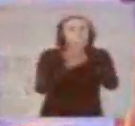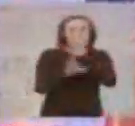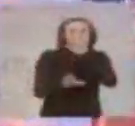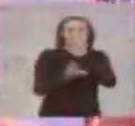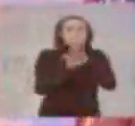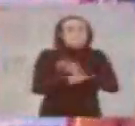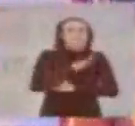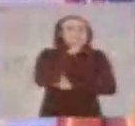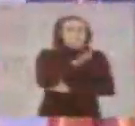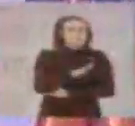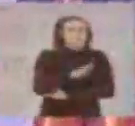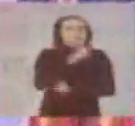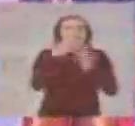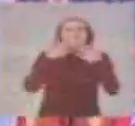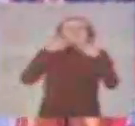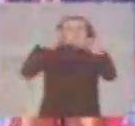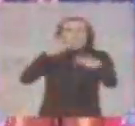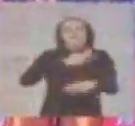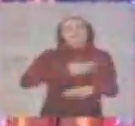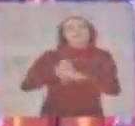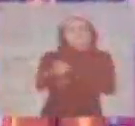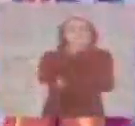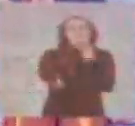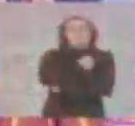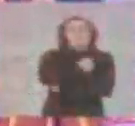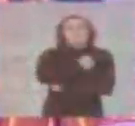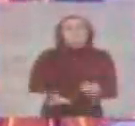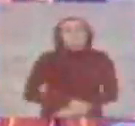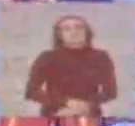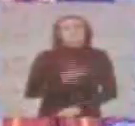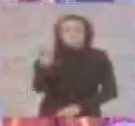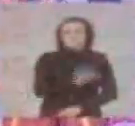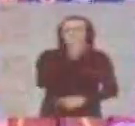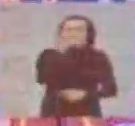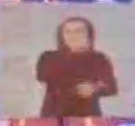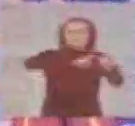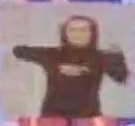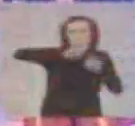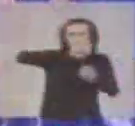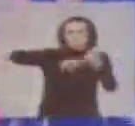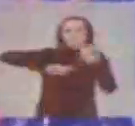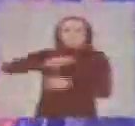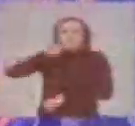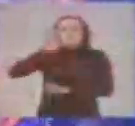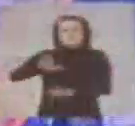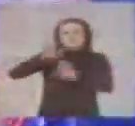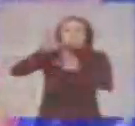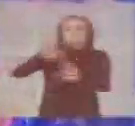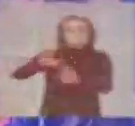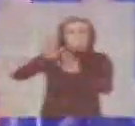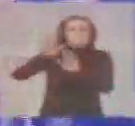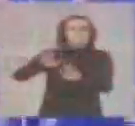Adelante por la afición que me apoya y que año tras año han estado